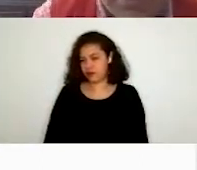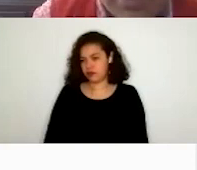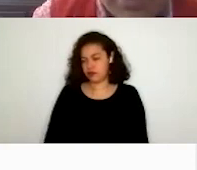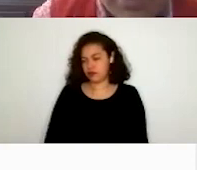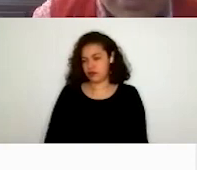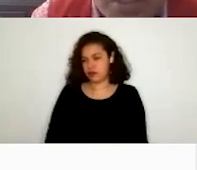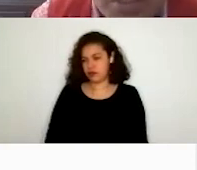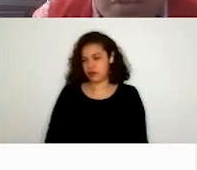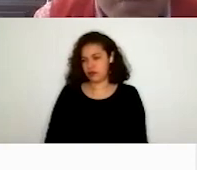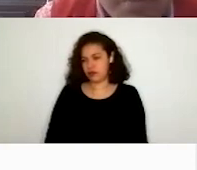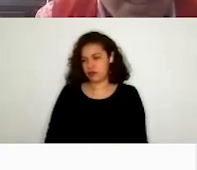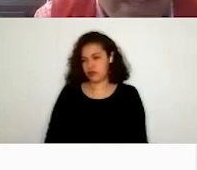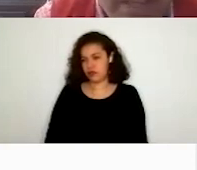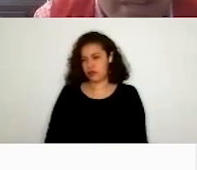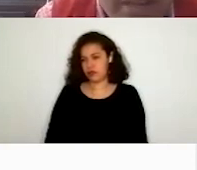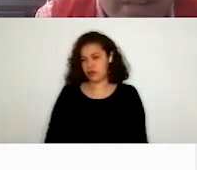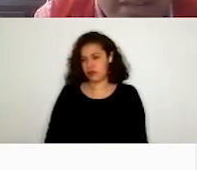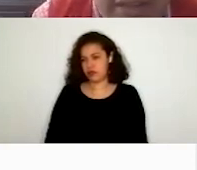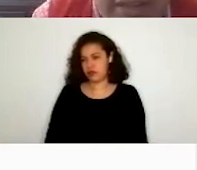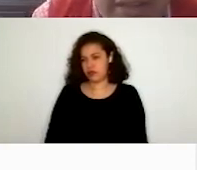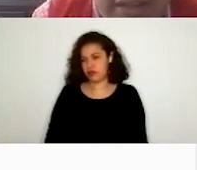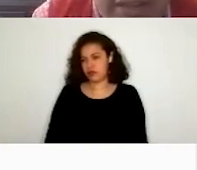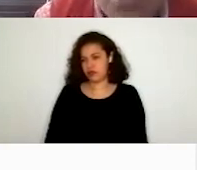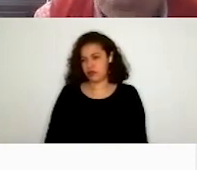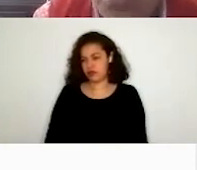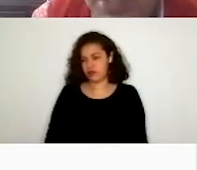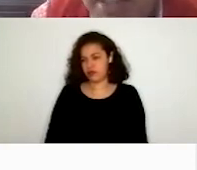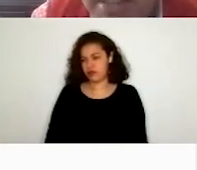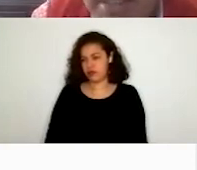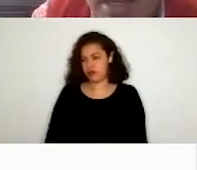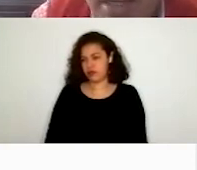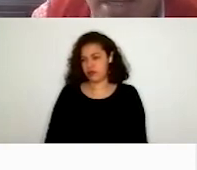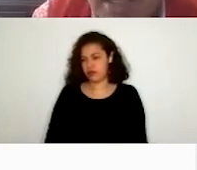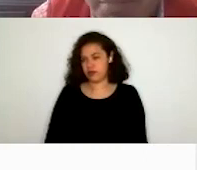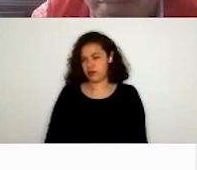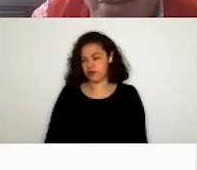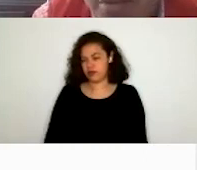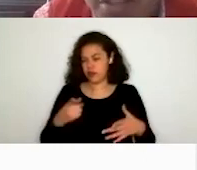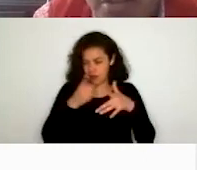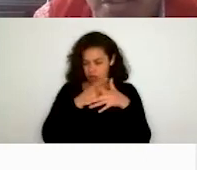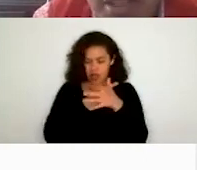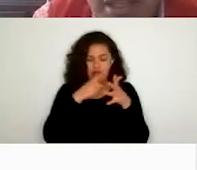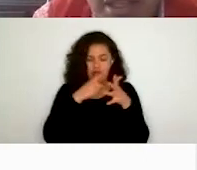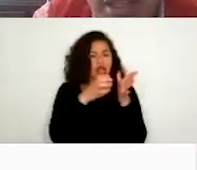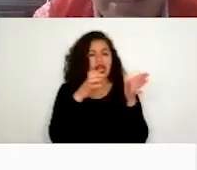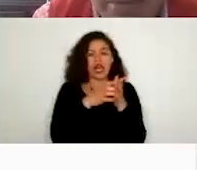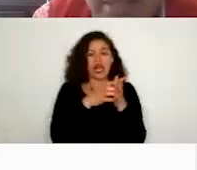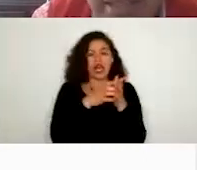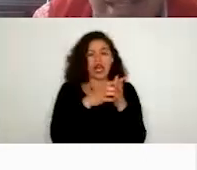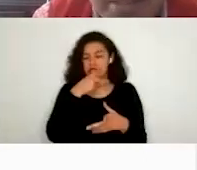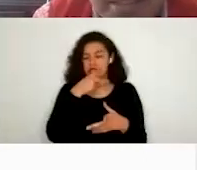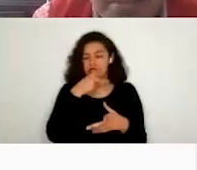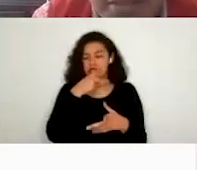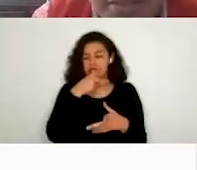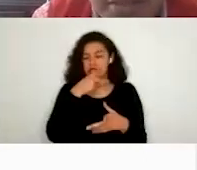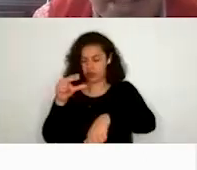Tarea crítica número 5, mantener con los insumos suficientes el botiquín de primeros auxilios, además de